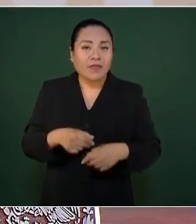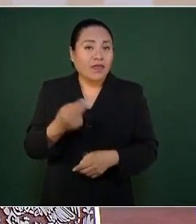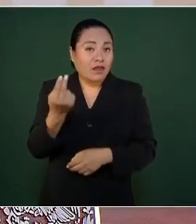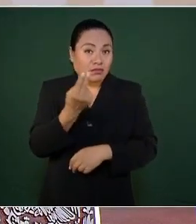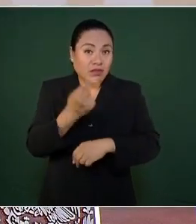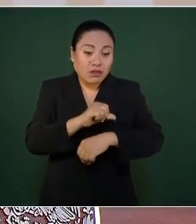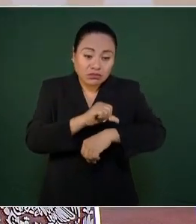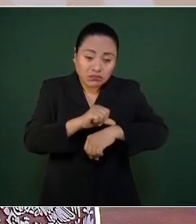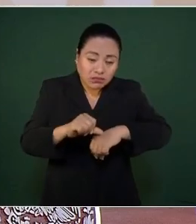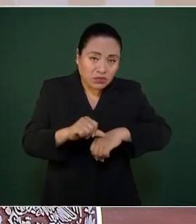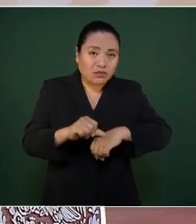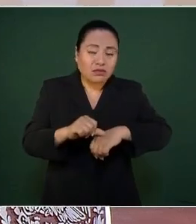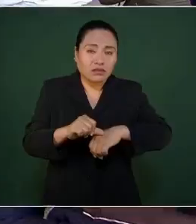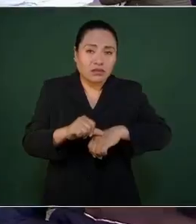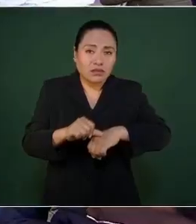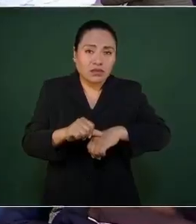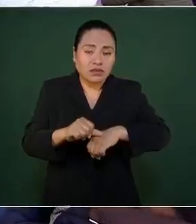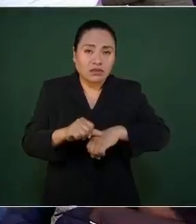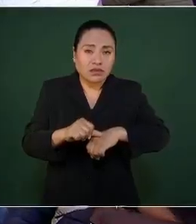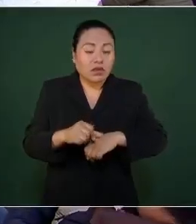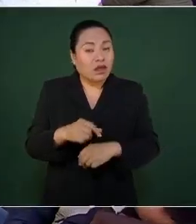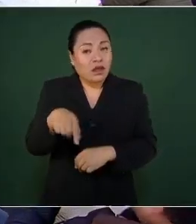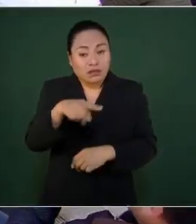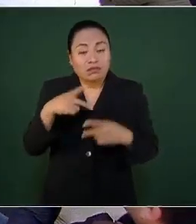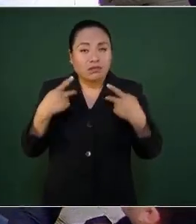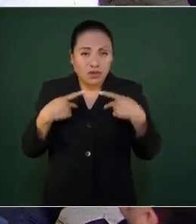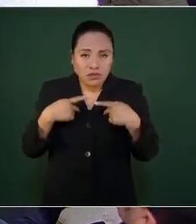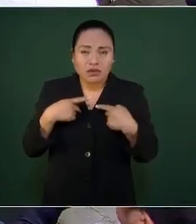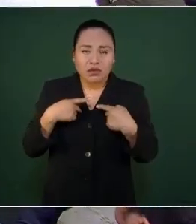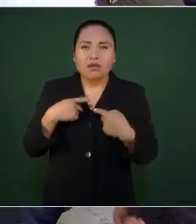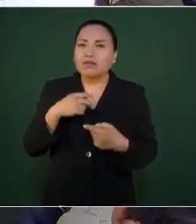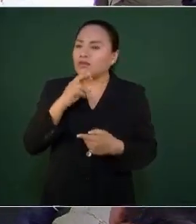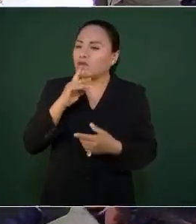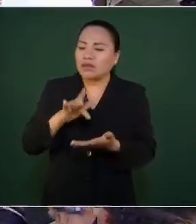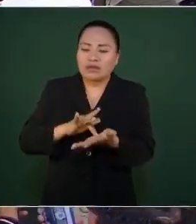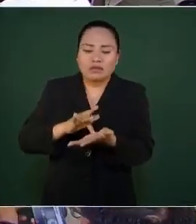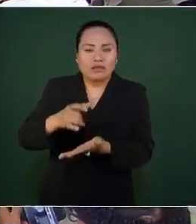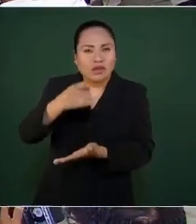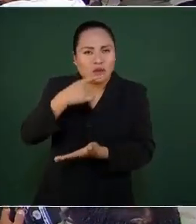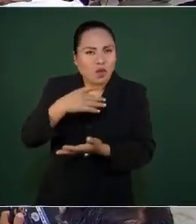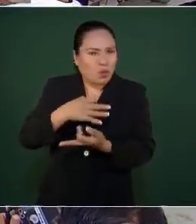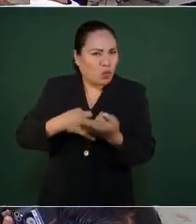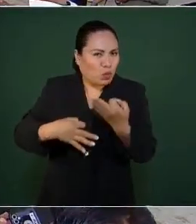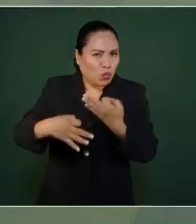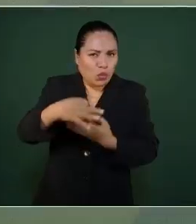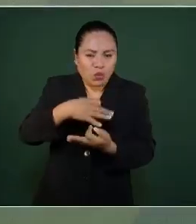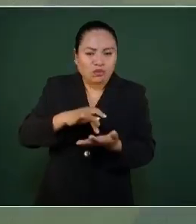intervenciones quirúrgicas, que reciban todos los medicamentos, todos,